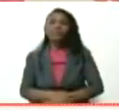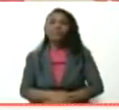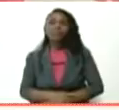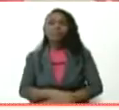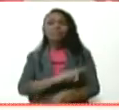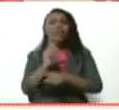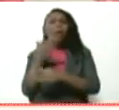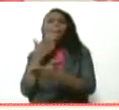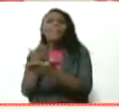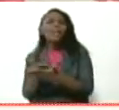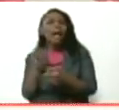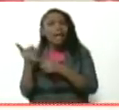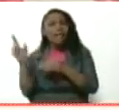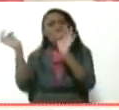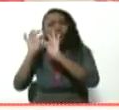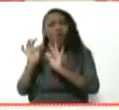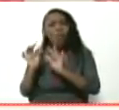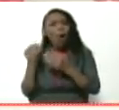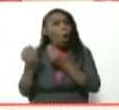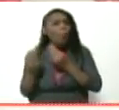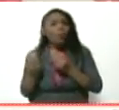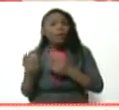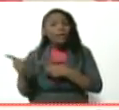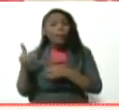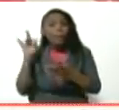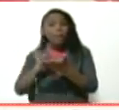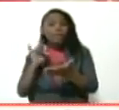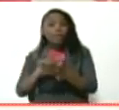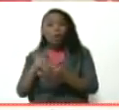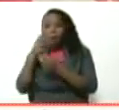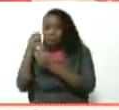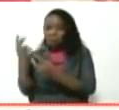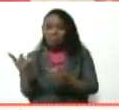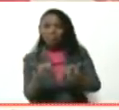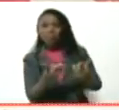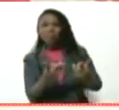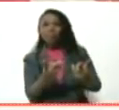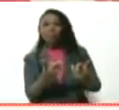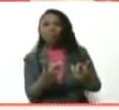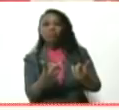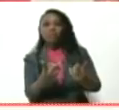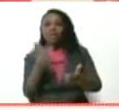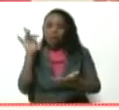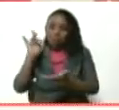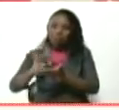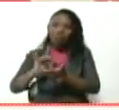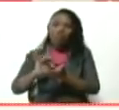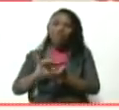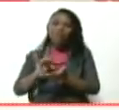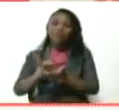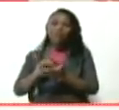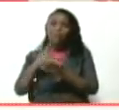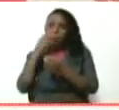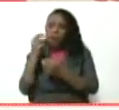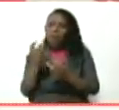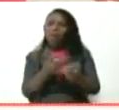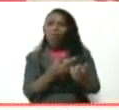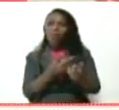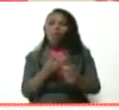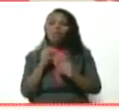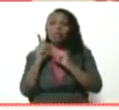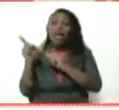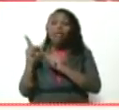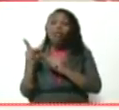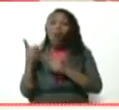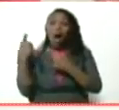Ellos piden este tipo de garantías. Si eso sirve para que participen, bienvenido. Que participen. Bienvenido. Si eso